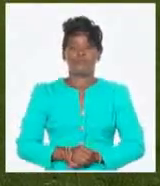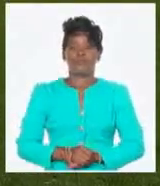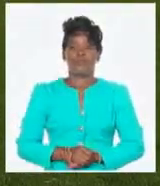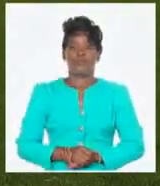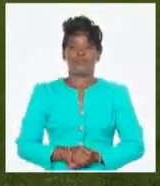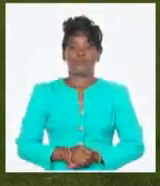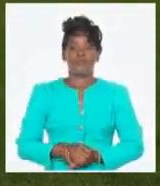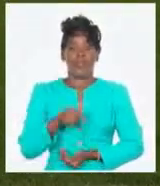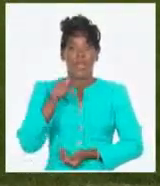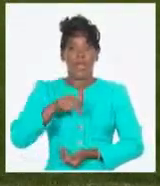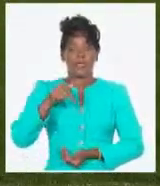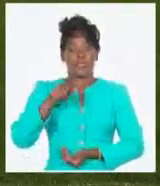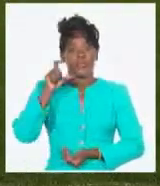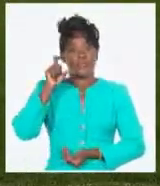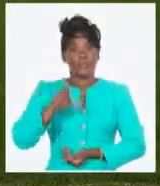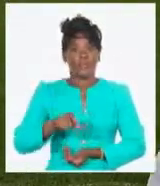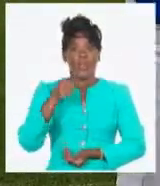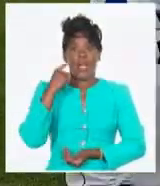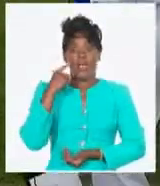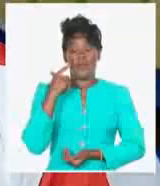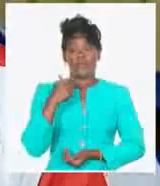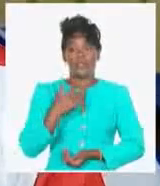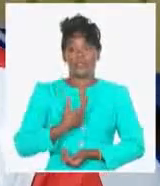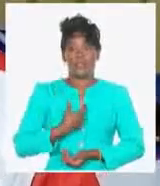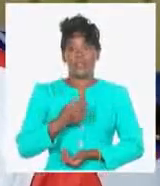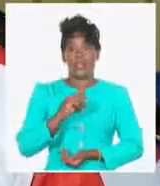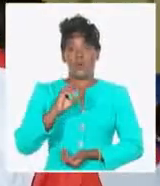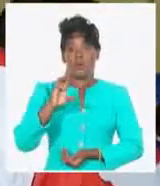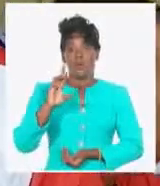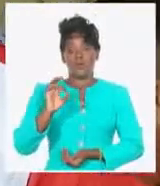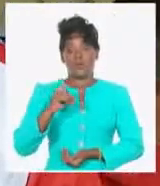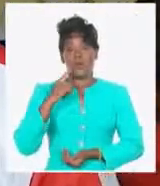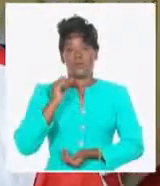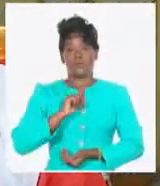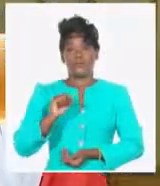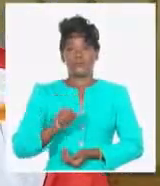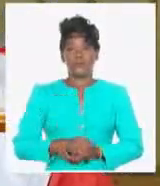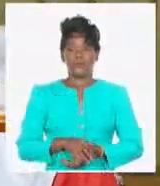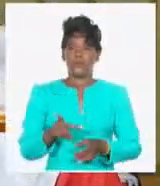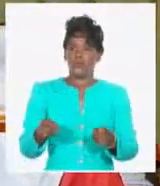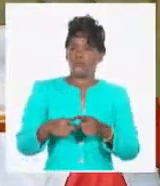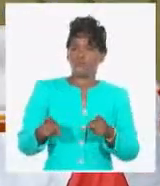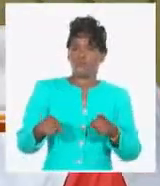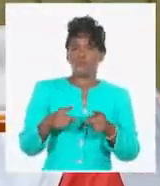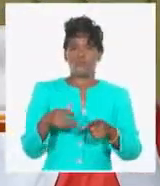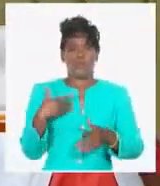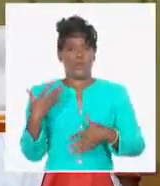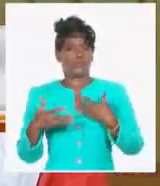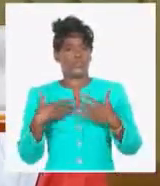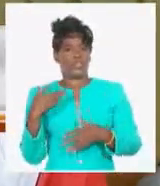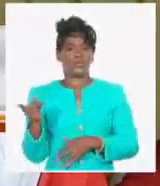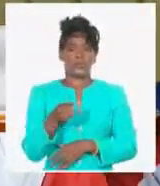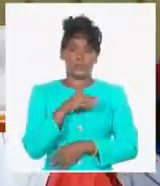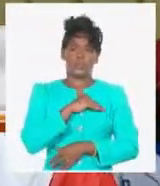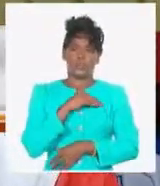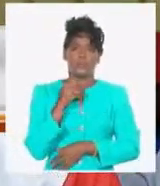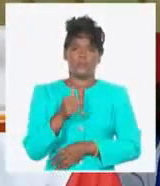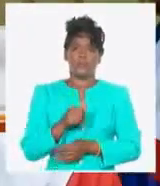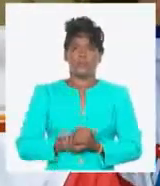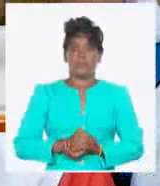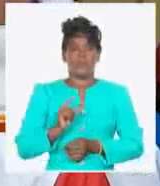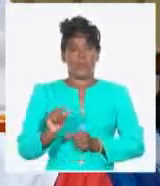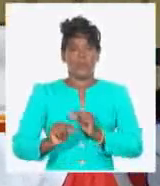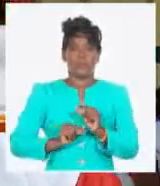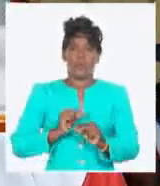discutir la final y dar adelante, bueno, el equipo estaba motivado, ya lo viste, o sea, estamos empezando ahora, los van saliendo poco a poco y creo que sí, que lo importante es